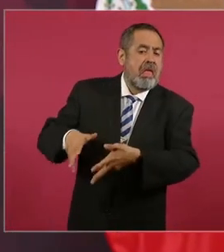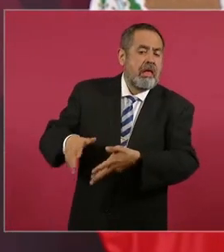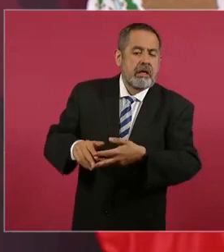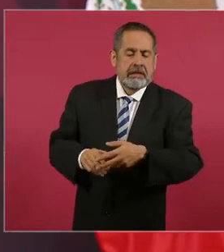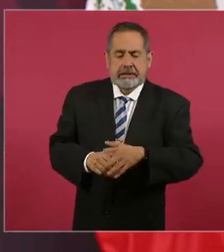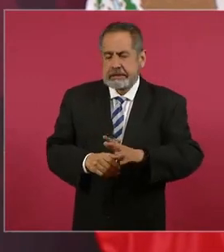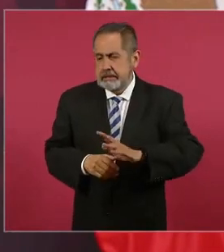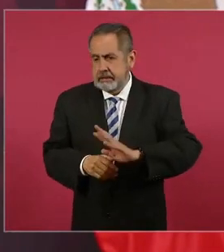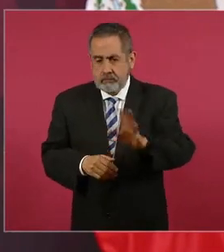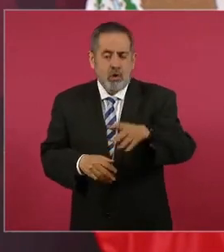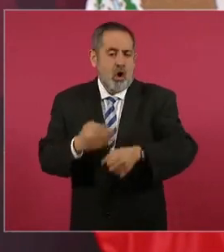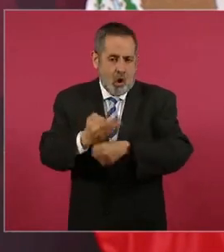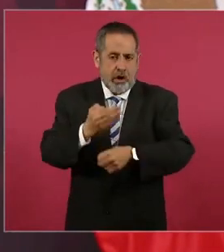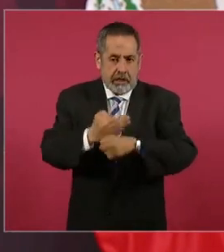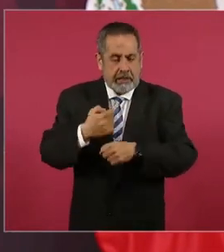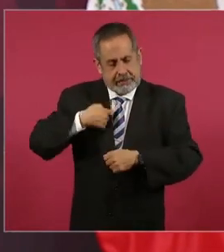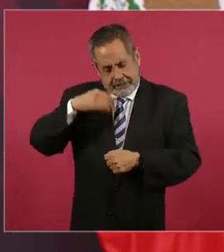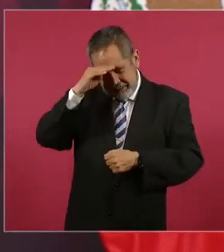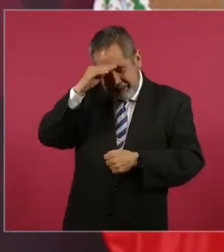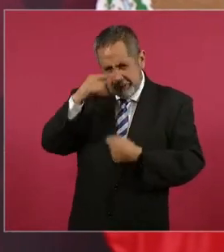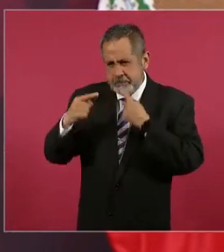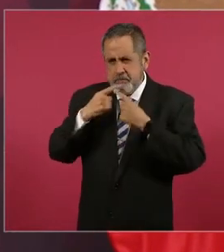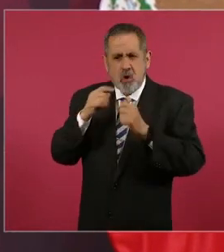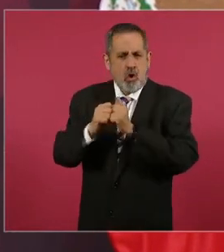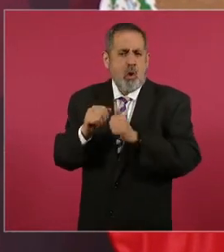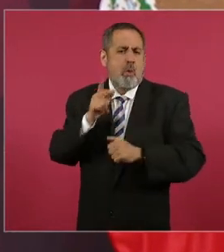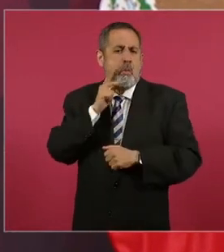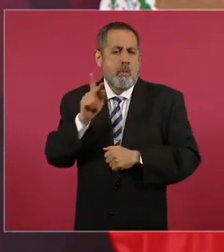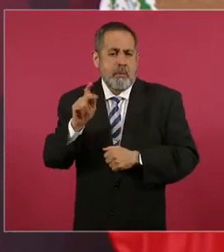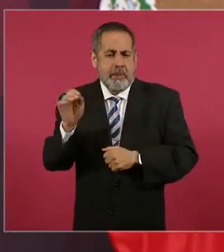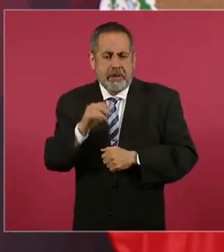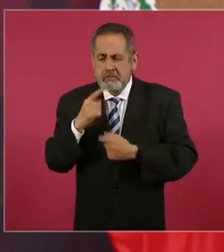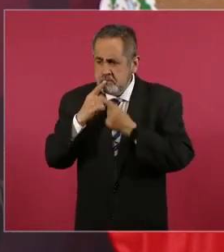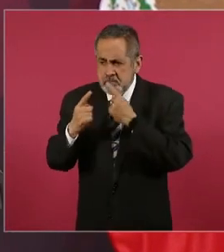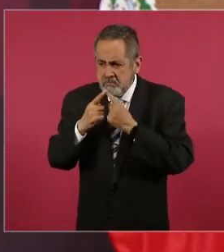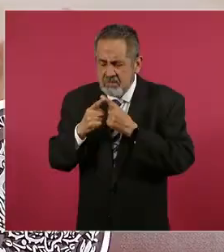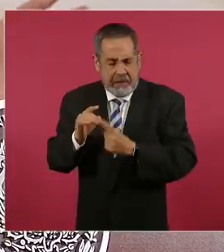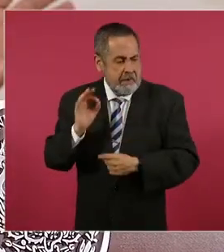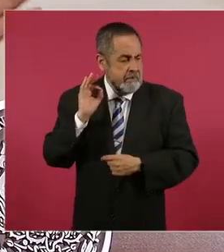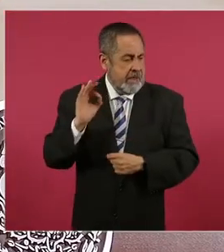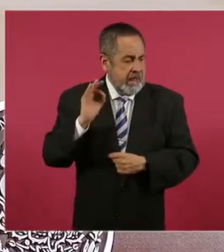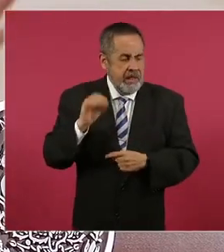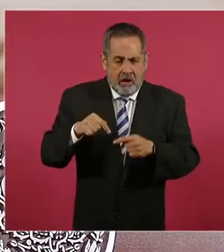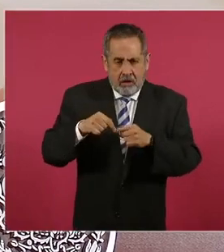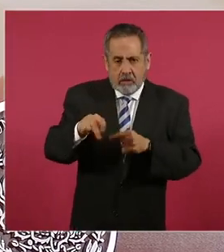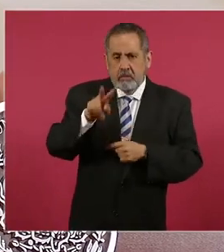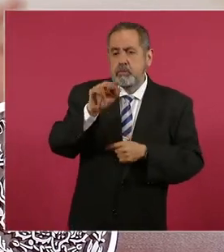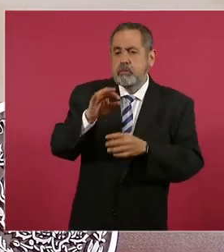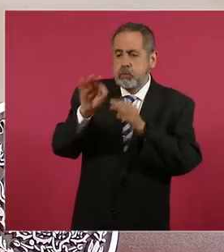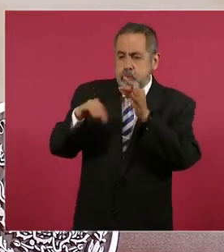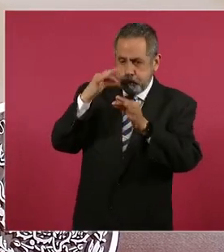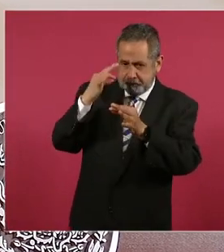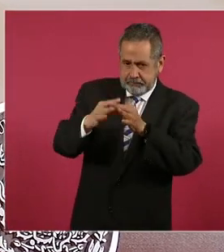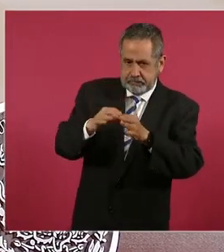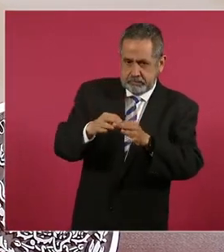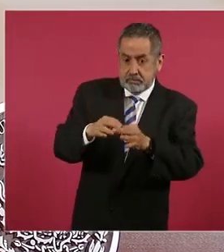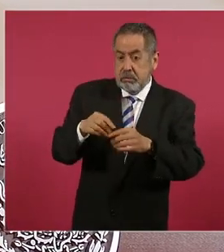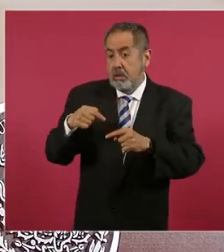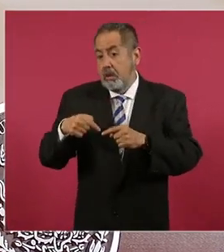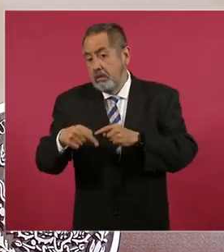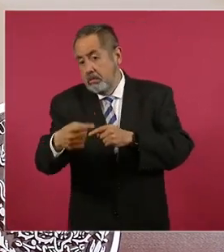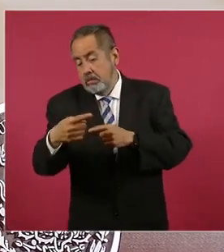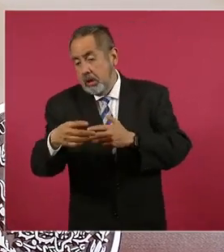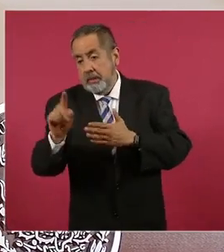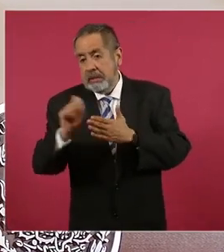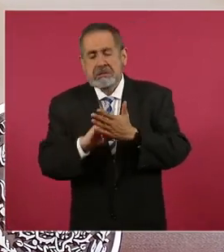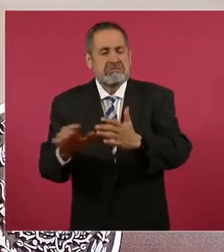evaluación que estamos haciendo con Pemex, vamos bien, vamos a terminar bien, vamos a terminar con